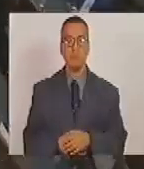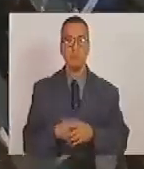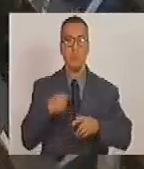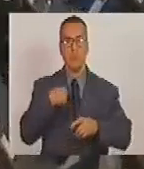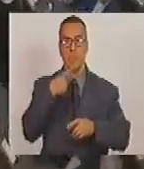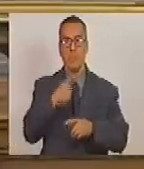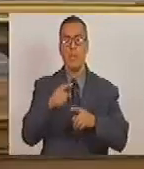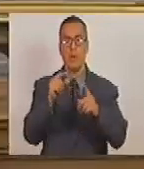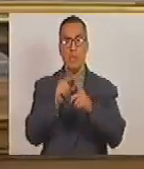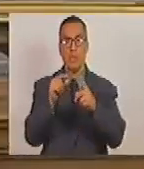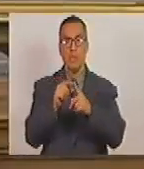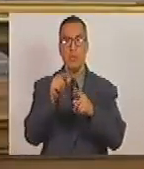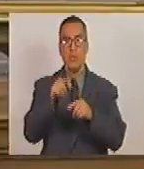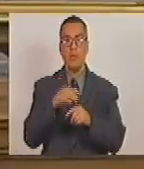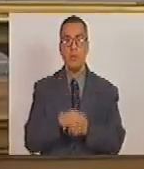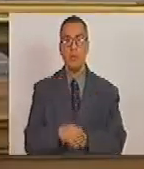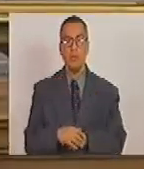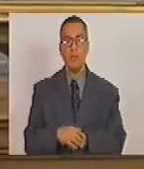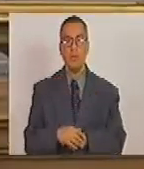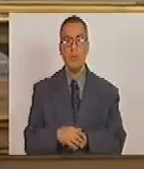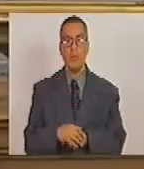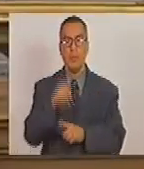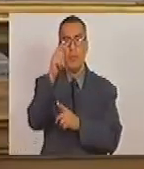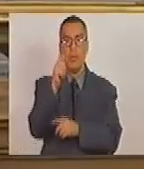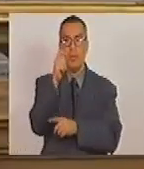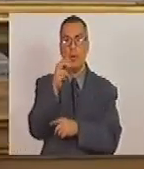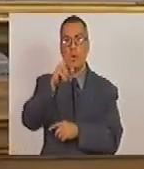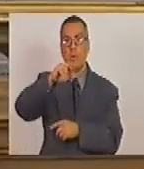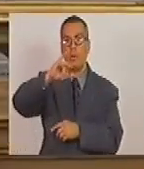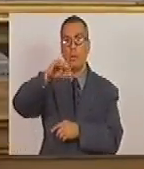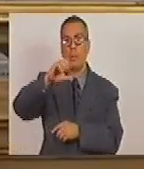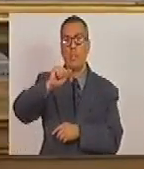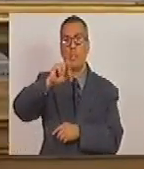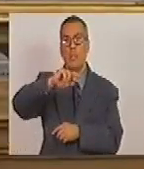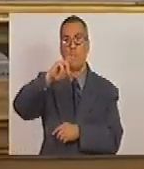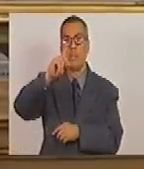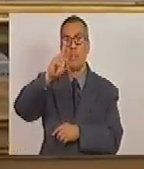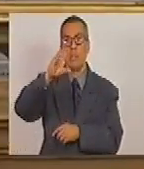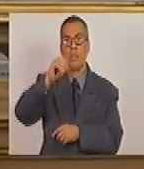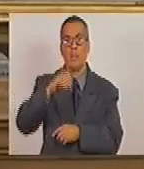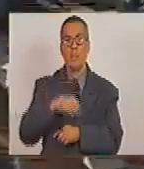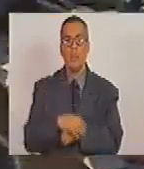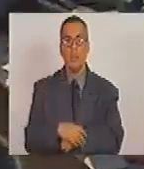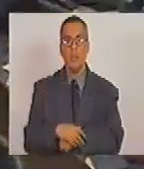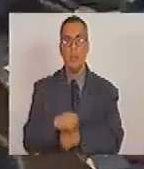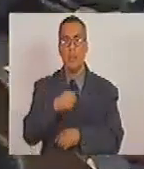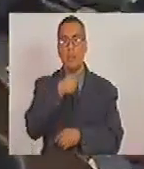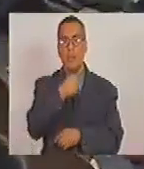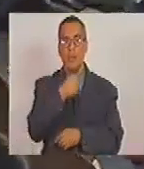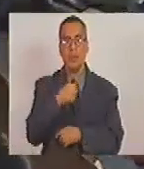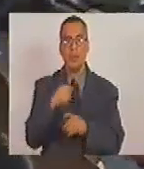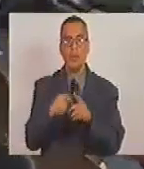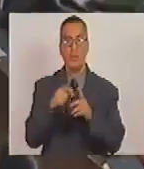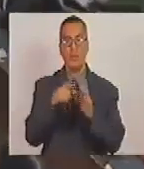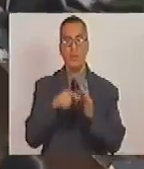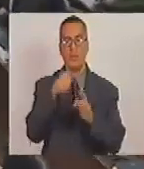Dejar en el derecho de palabra al diputado Ricardo Ríos. Micrófono para el diputado, por